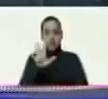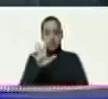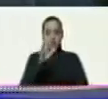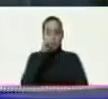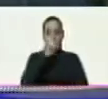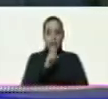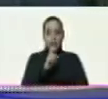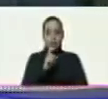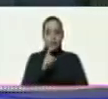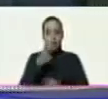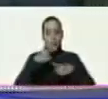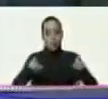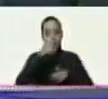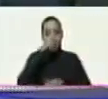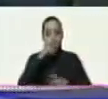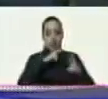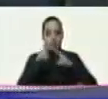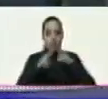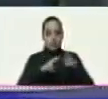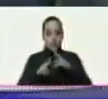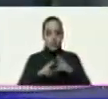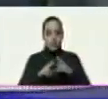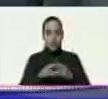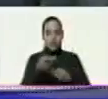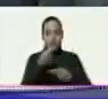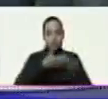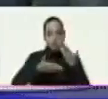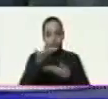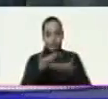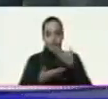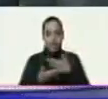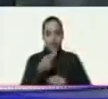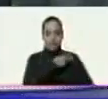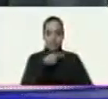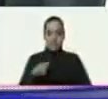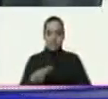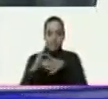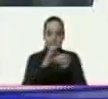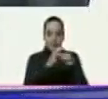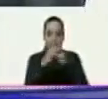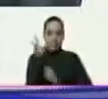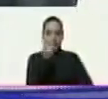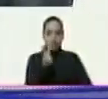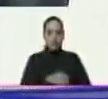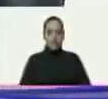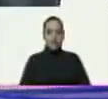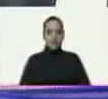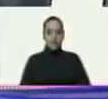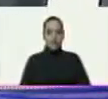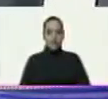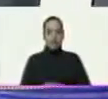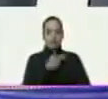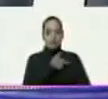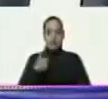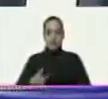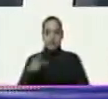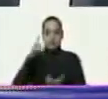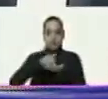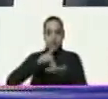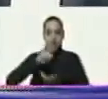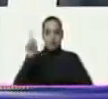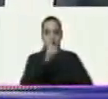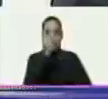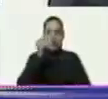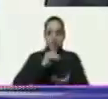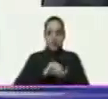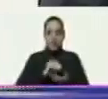años de aniversario de relaciones diplomáticas entre China y Venezuela. China participa por primera vez como el país